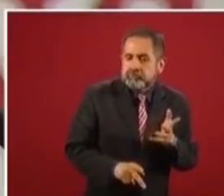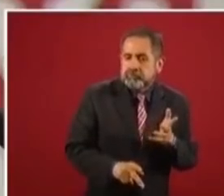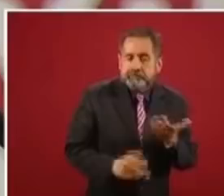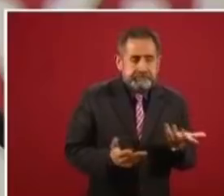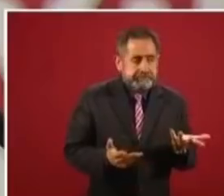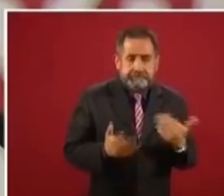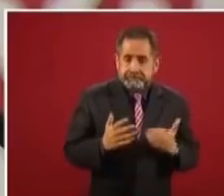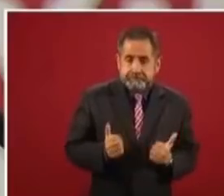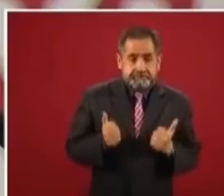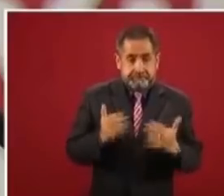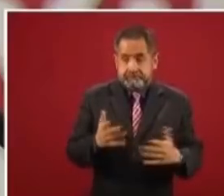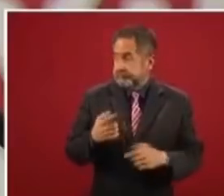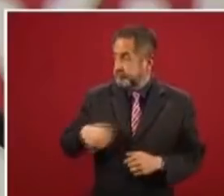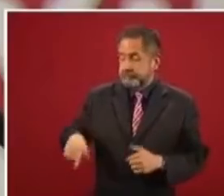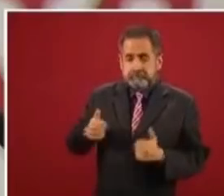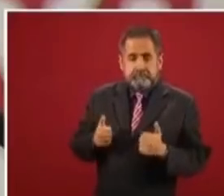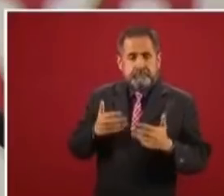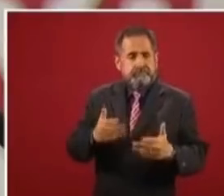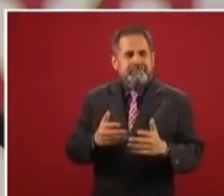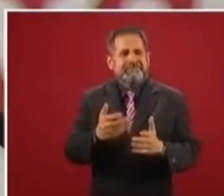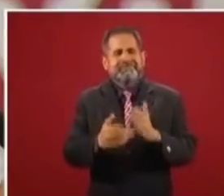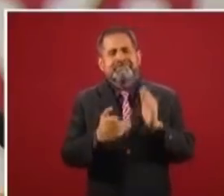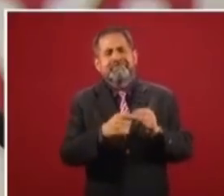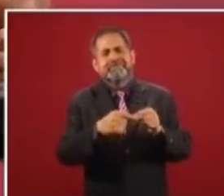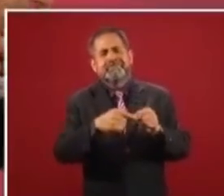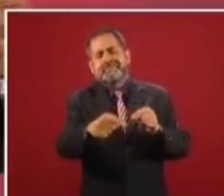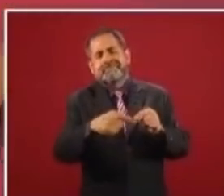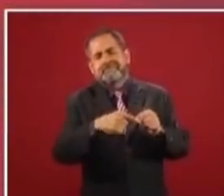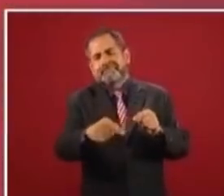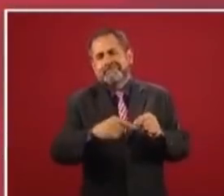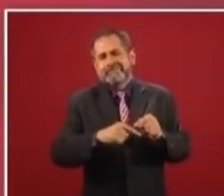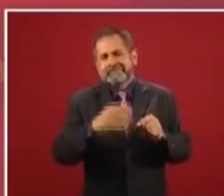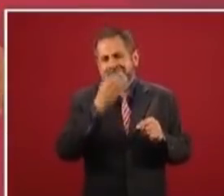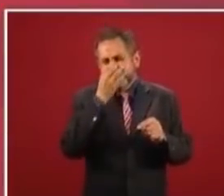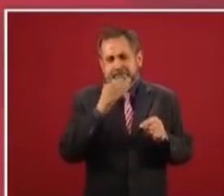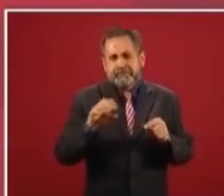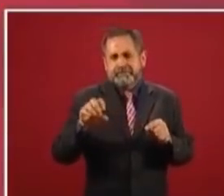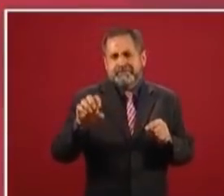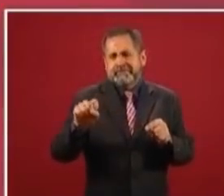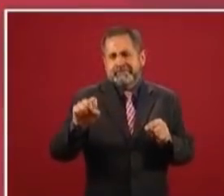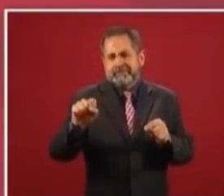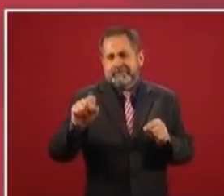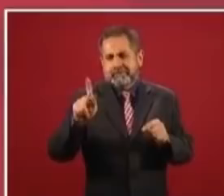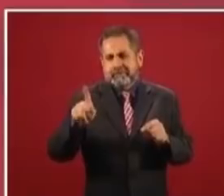Llegamos, faltaban como 50, 60.